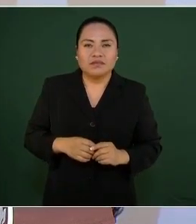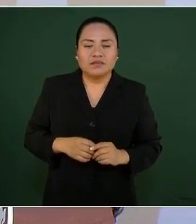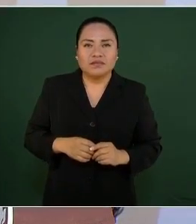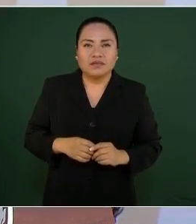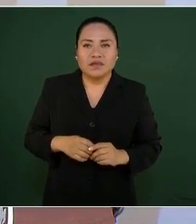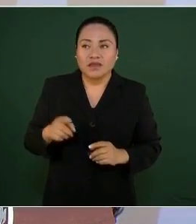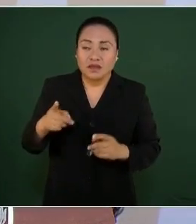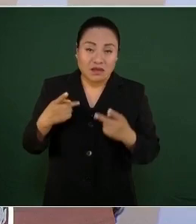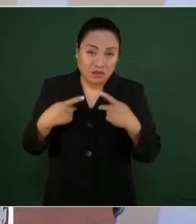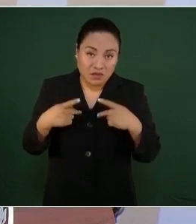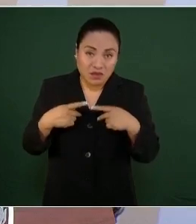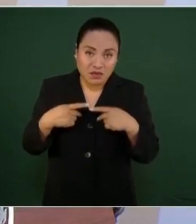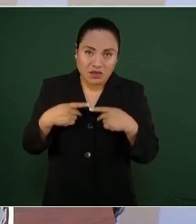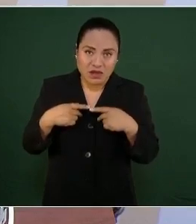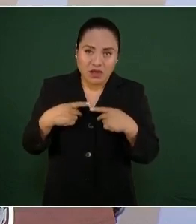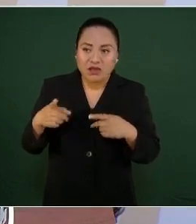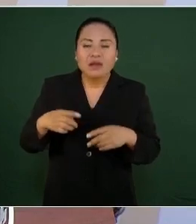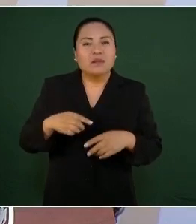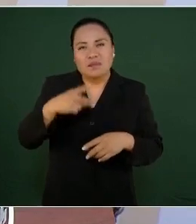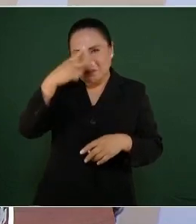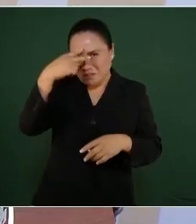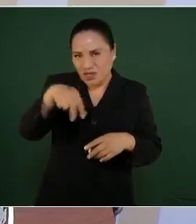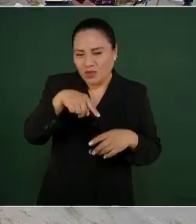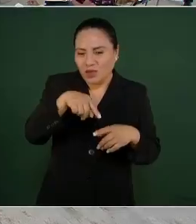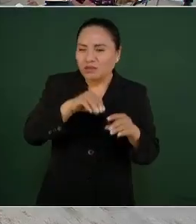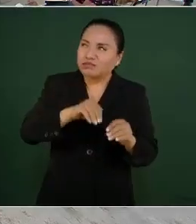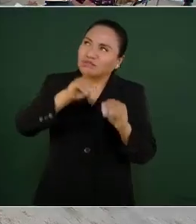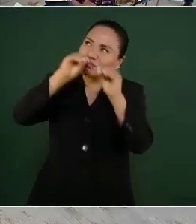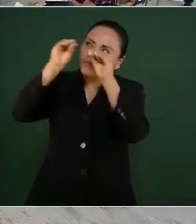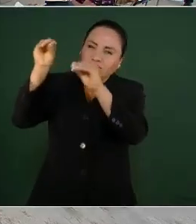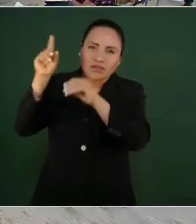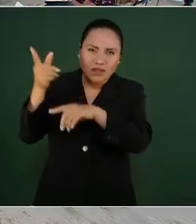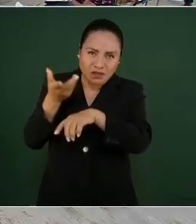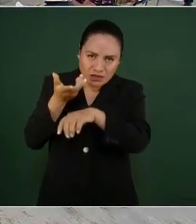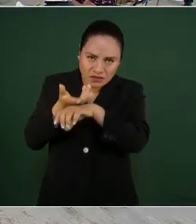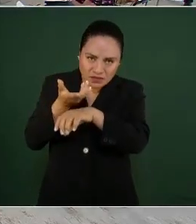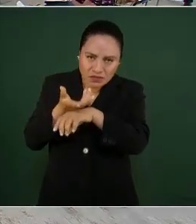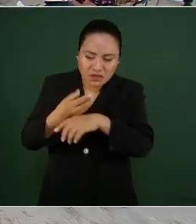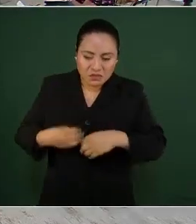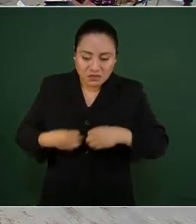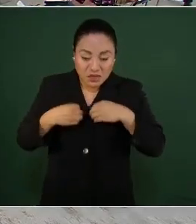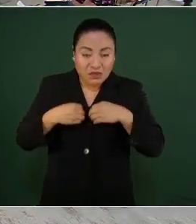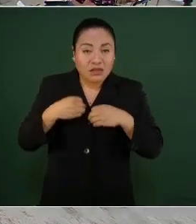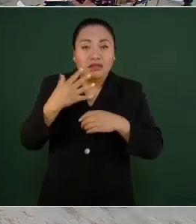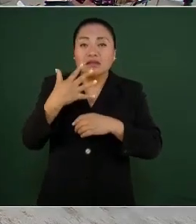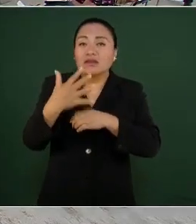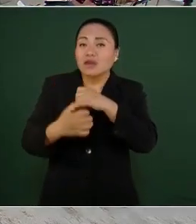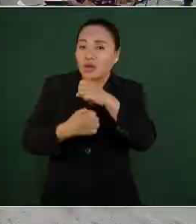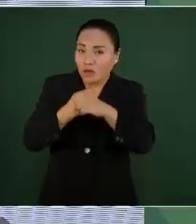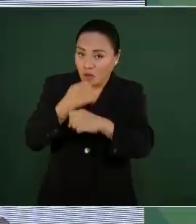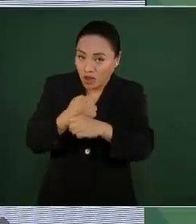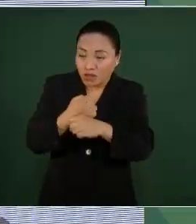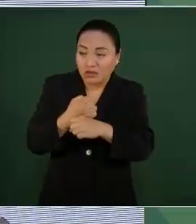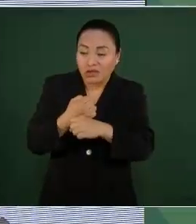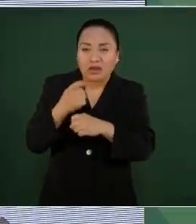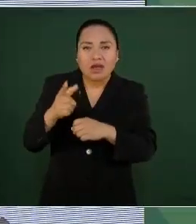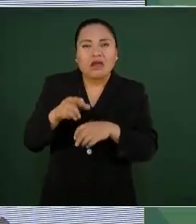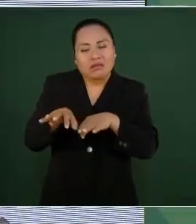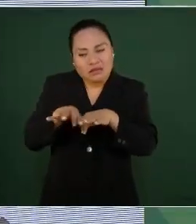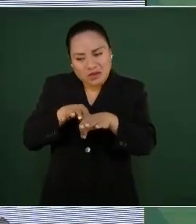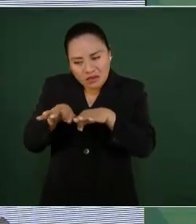de migrantes mexicanos que llevan más de 5 años viviendo,